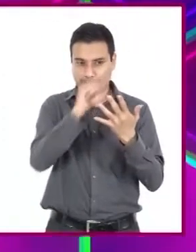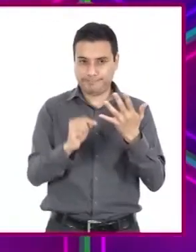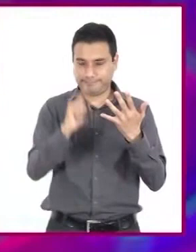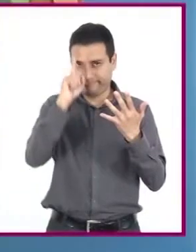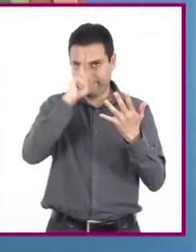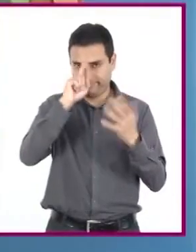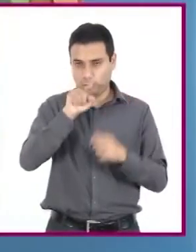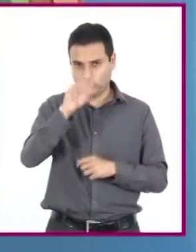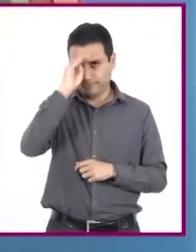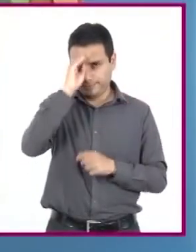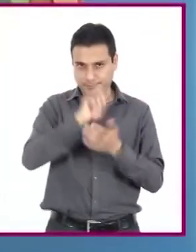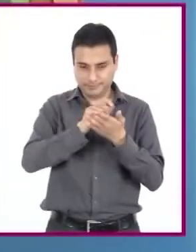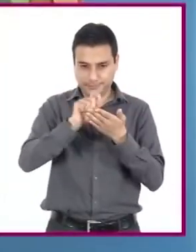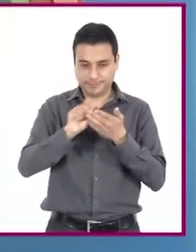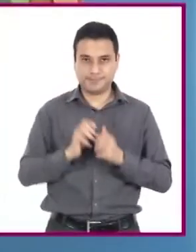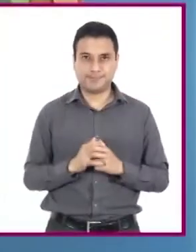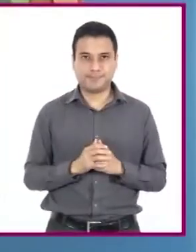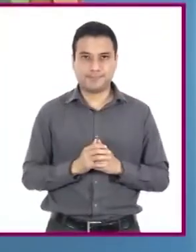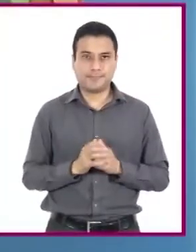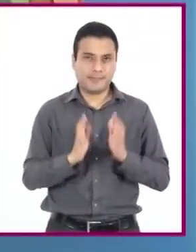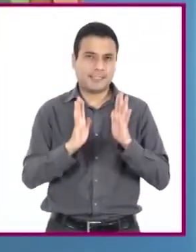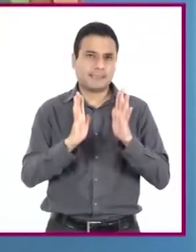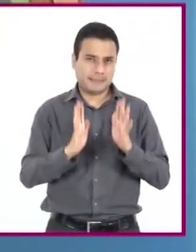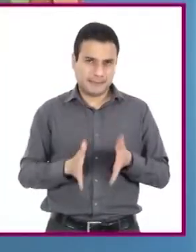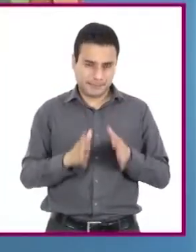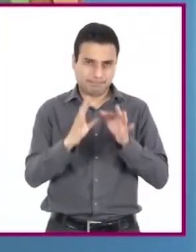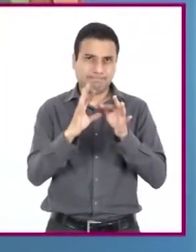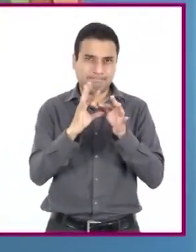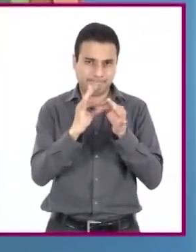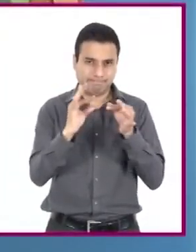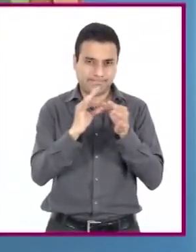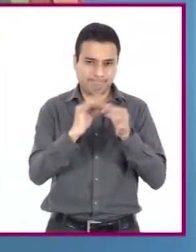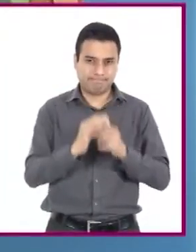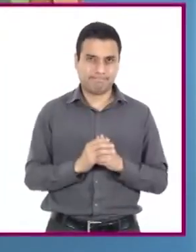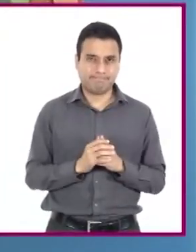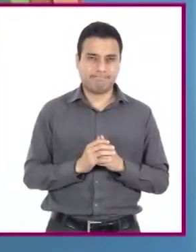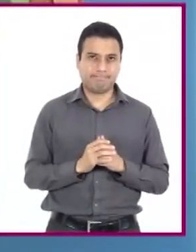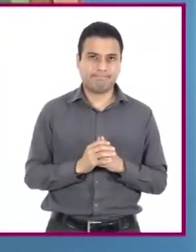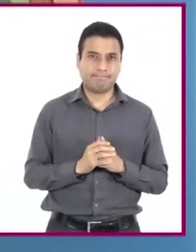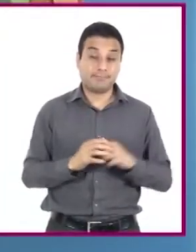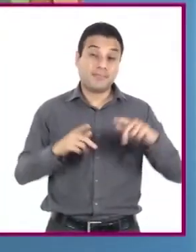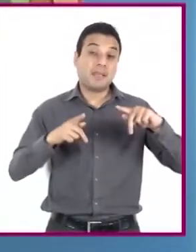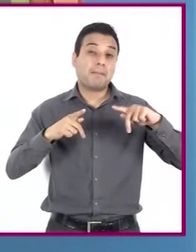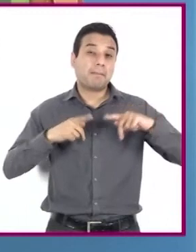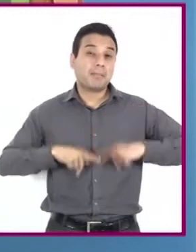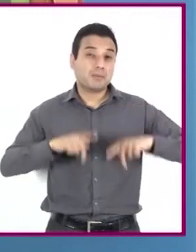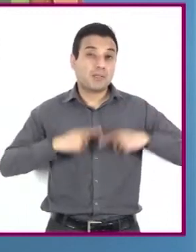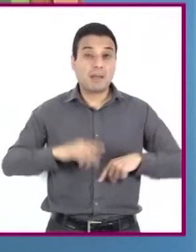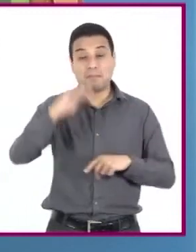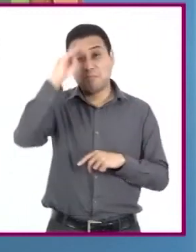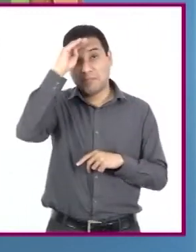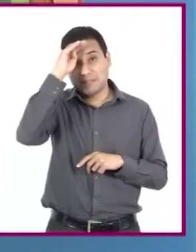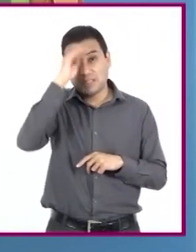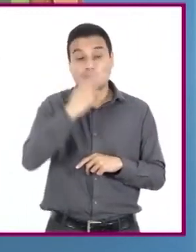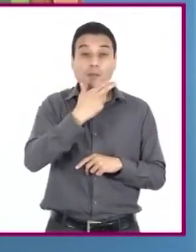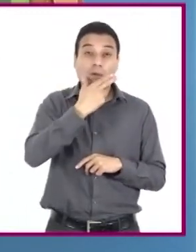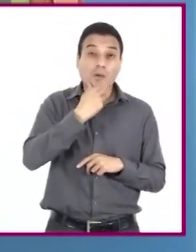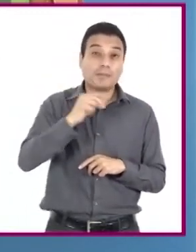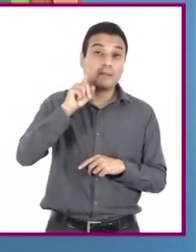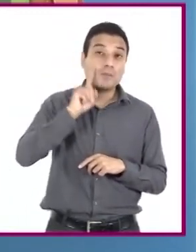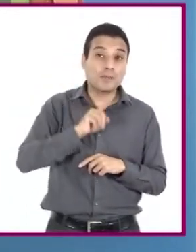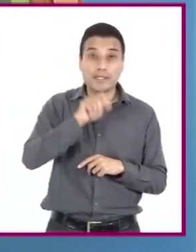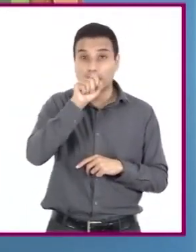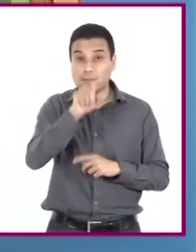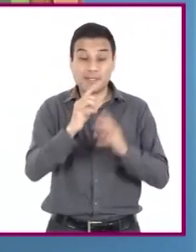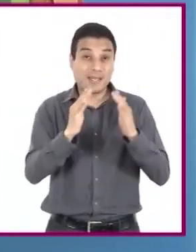familias. Hemos revisado cómo los estereotipos de género y el aislamiento social